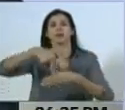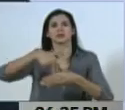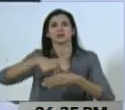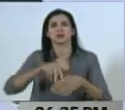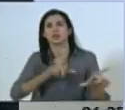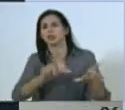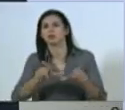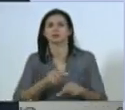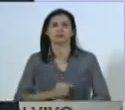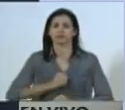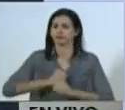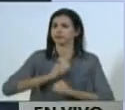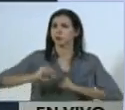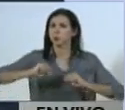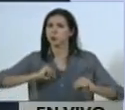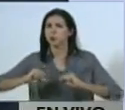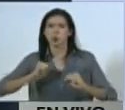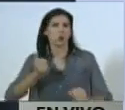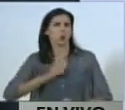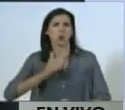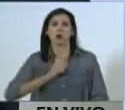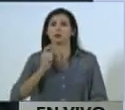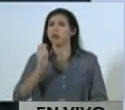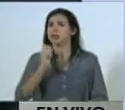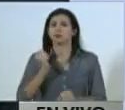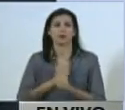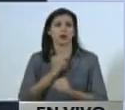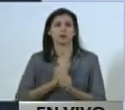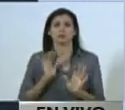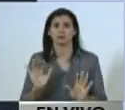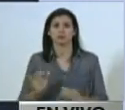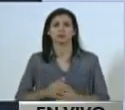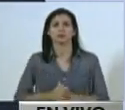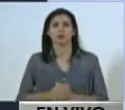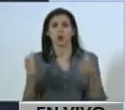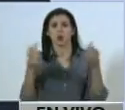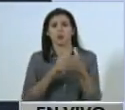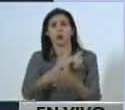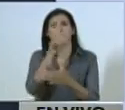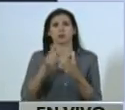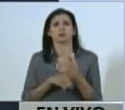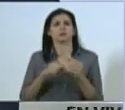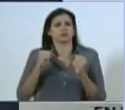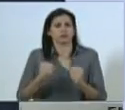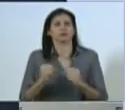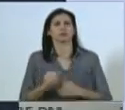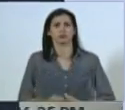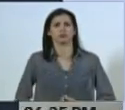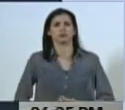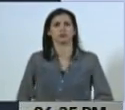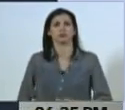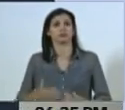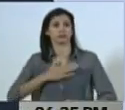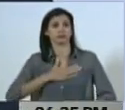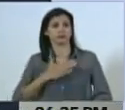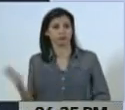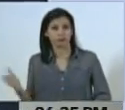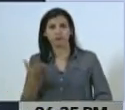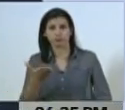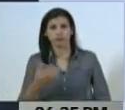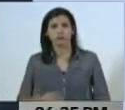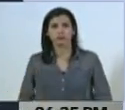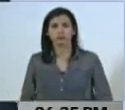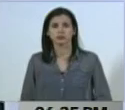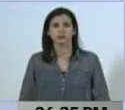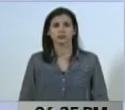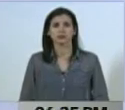listo también para cumplir las tareas que sean necesarias cumplir. Nuestro equipo está sólido y a su disposición, secretario